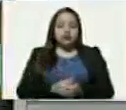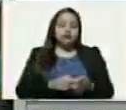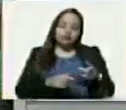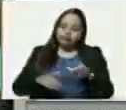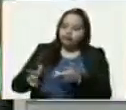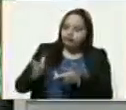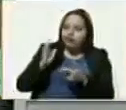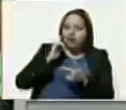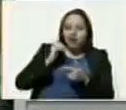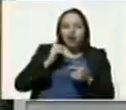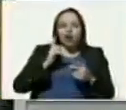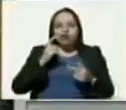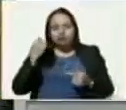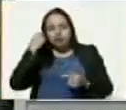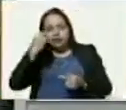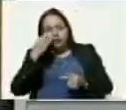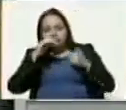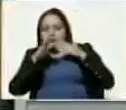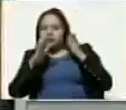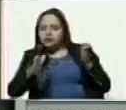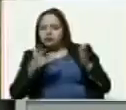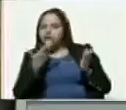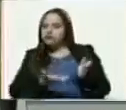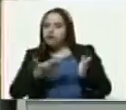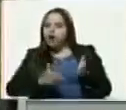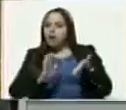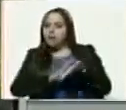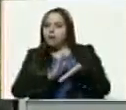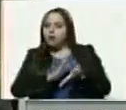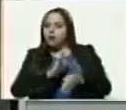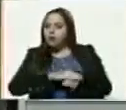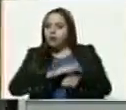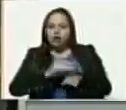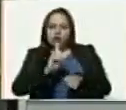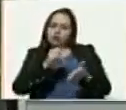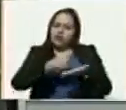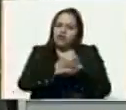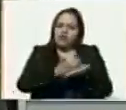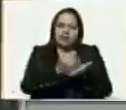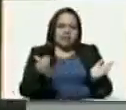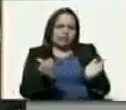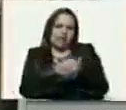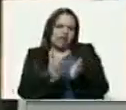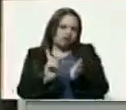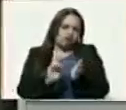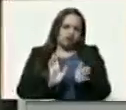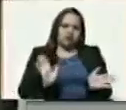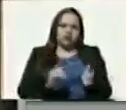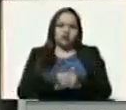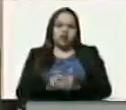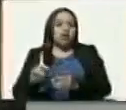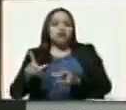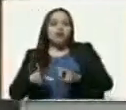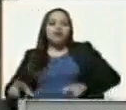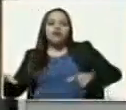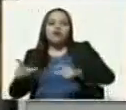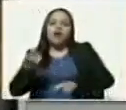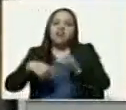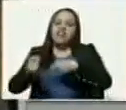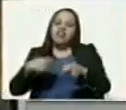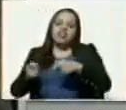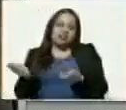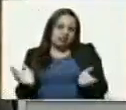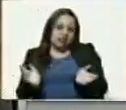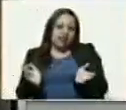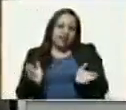atención. Sí, ¿verdad? Porque no es una farmacia pequeña. Tampoco no es un comercio al detar,